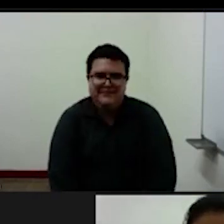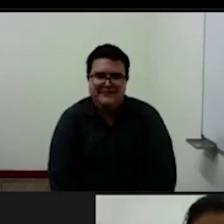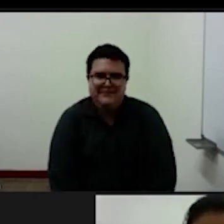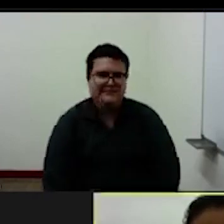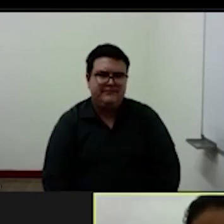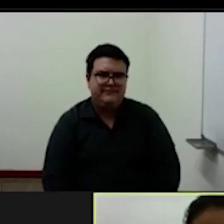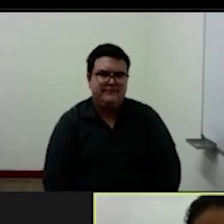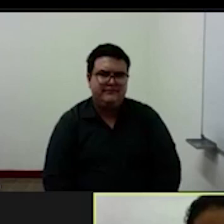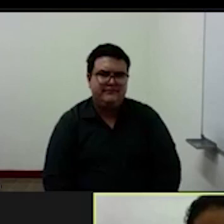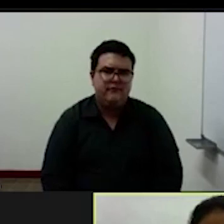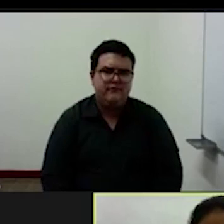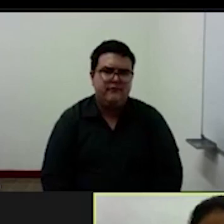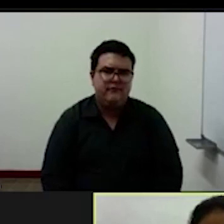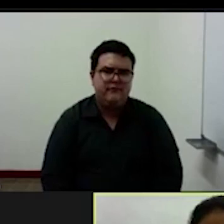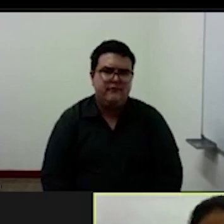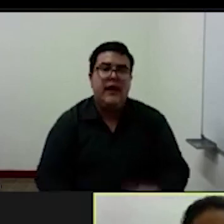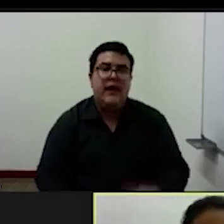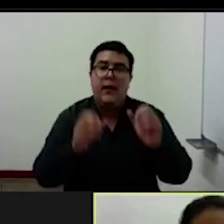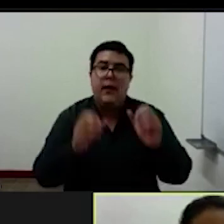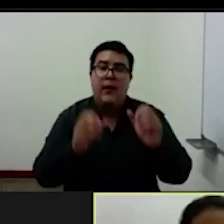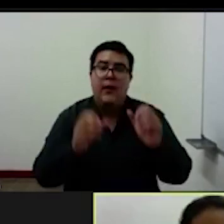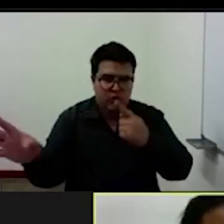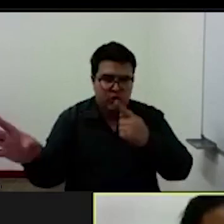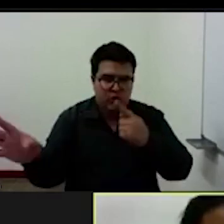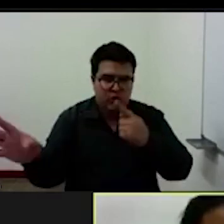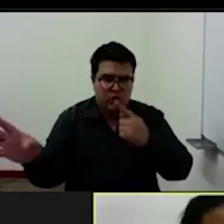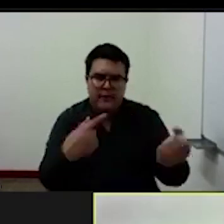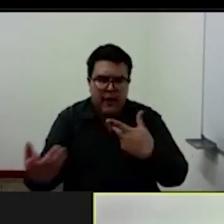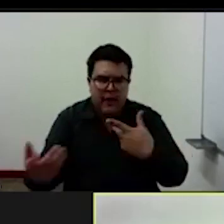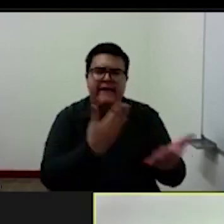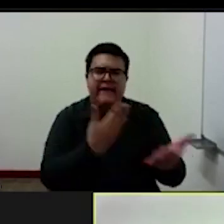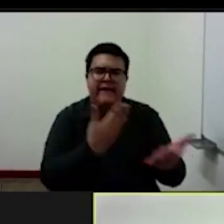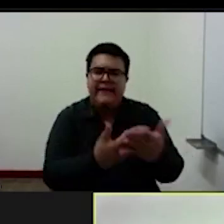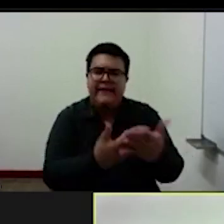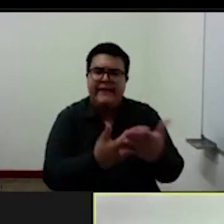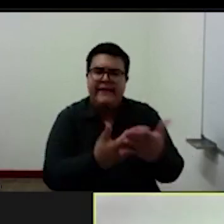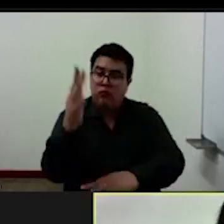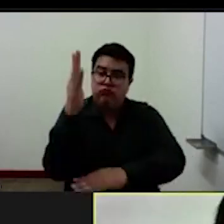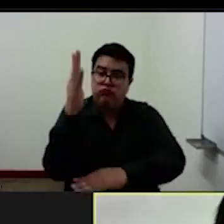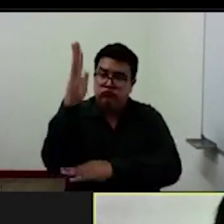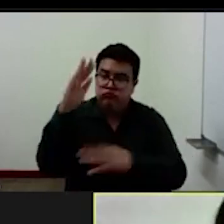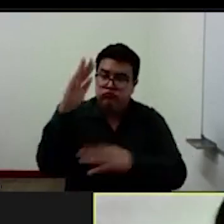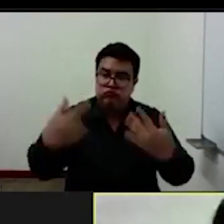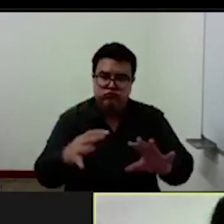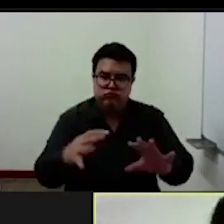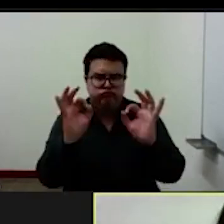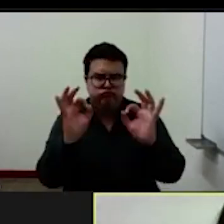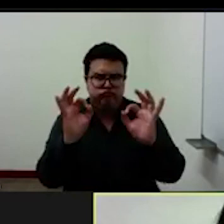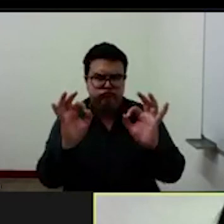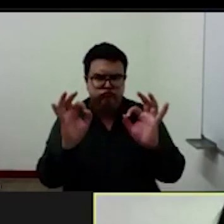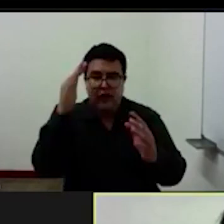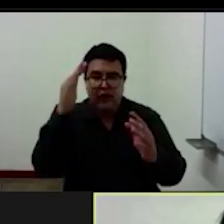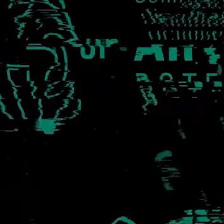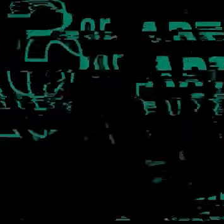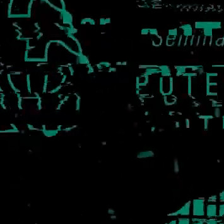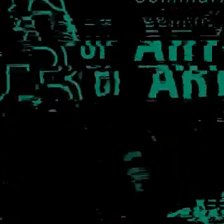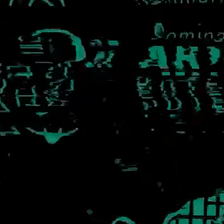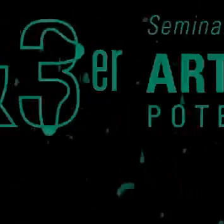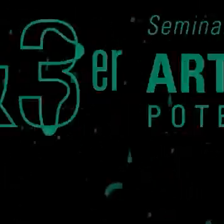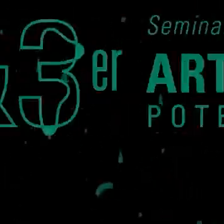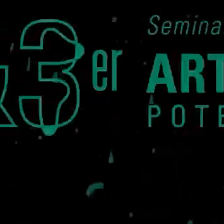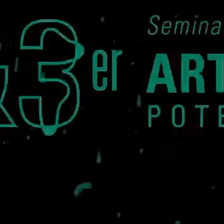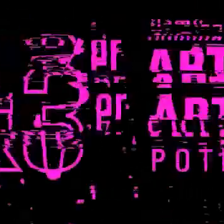Bueno, muchas gracias a todos en esta mañana por participar. A Kelly, muchas gracias por su intervención.